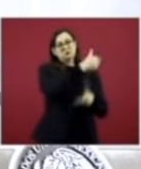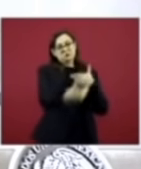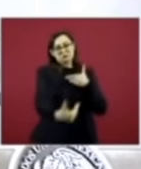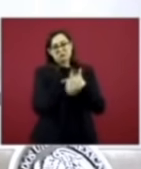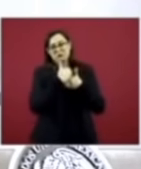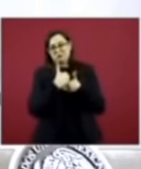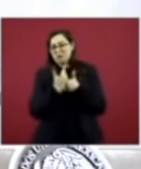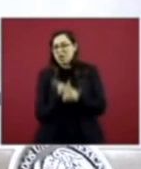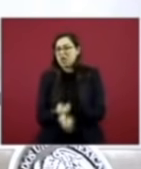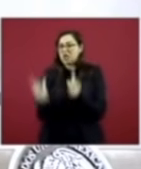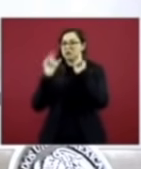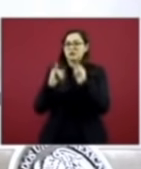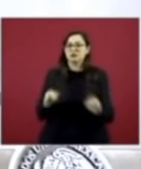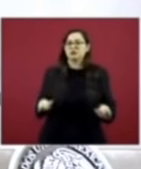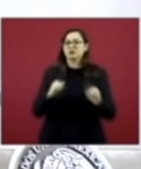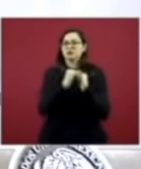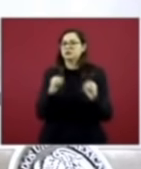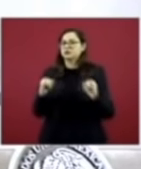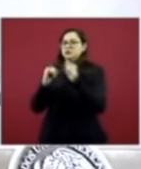así